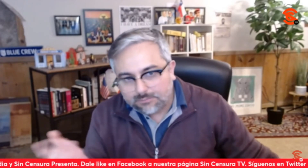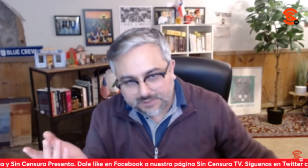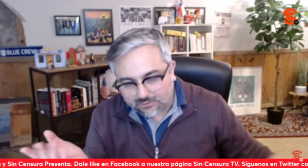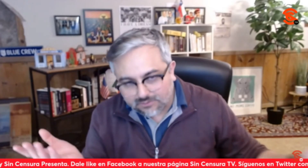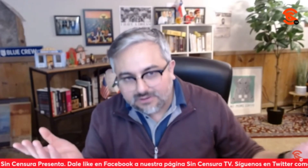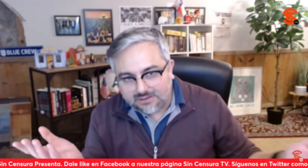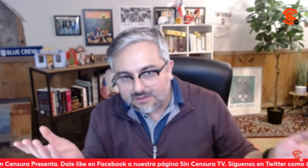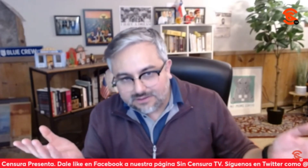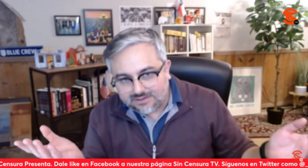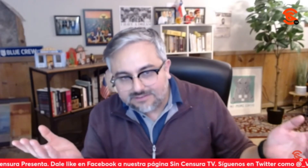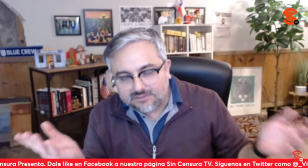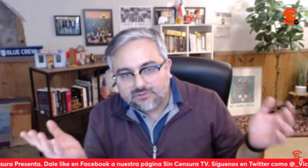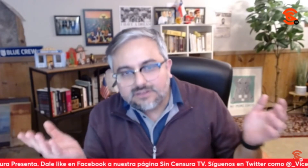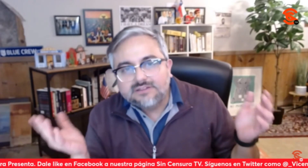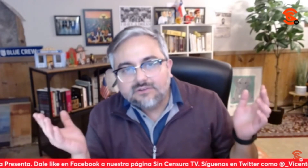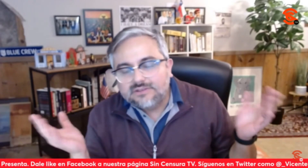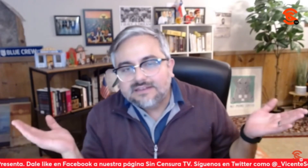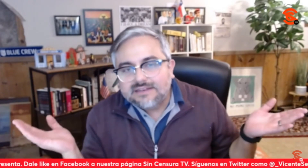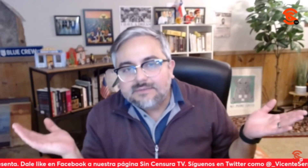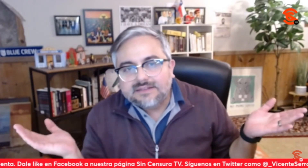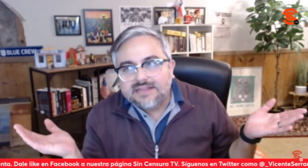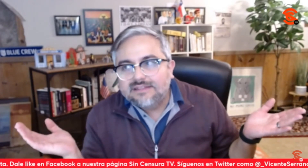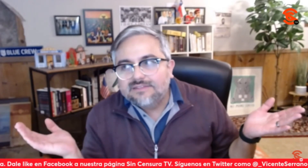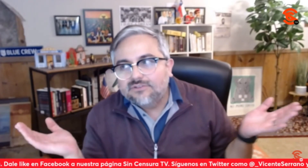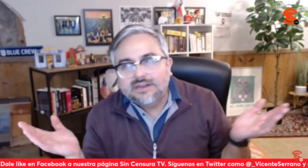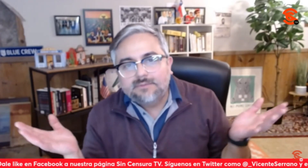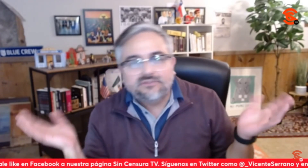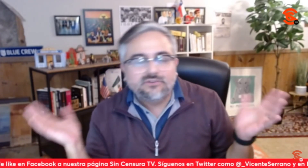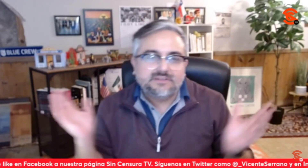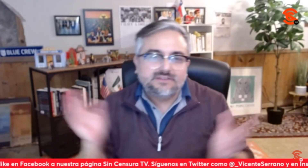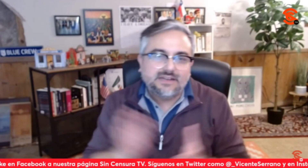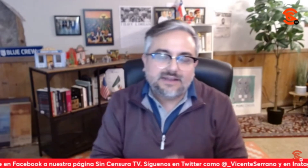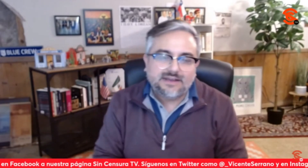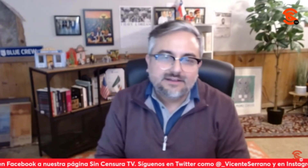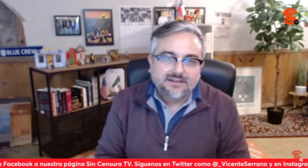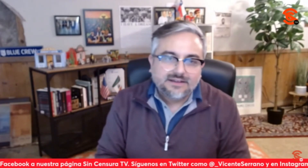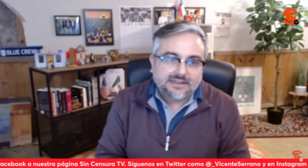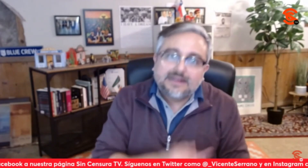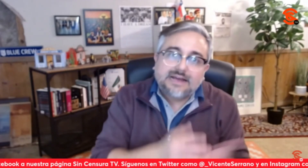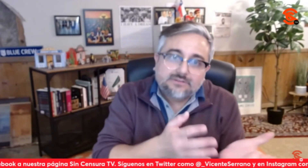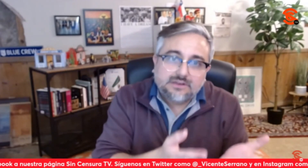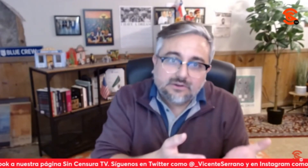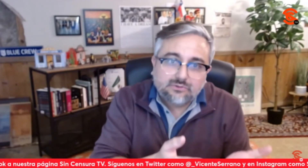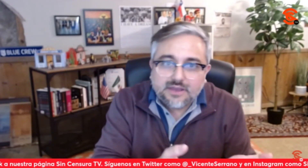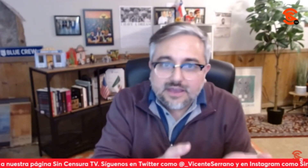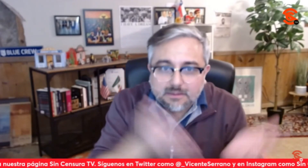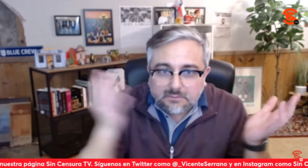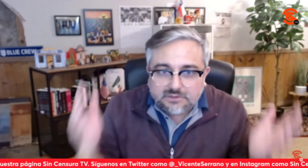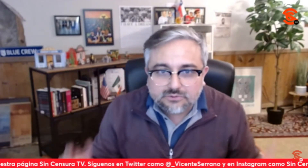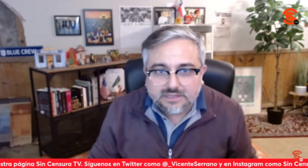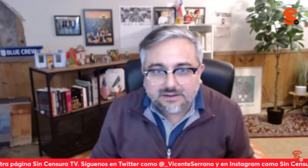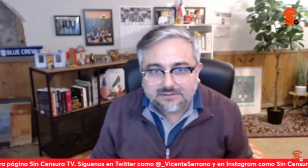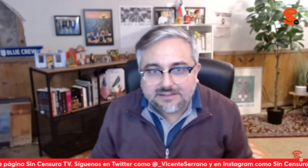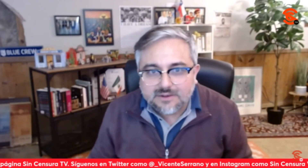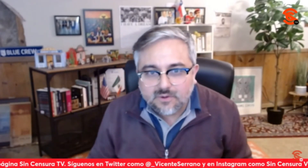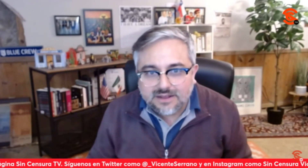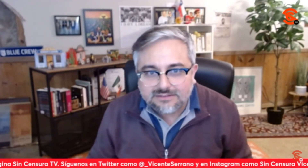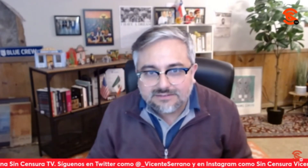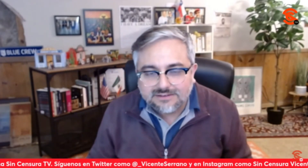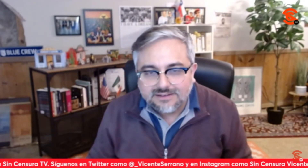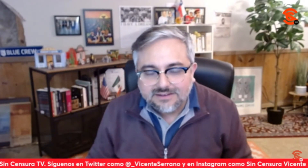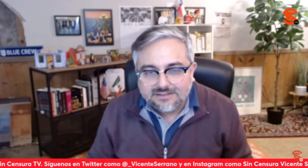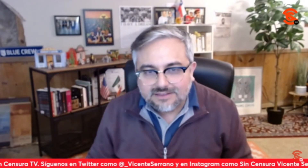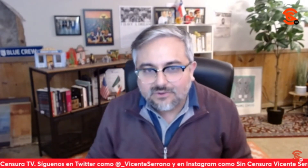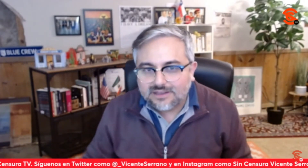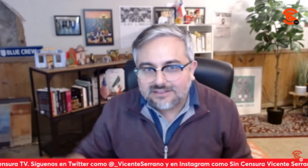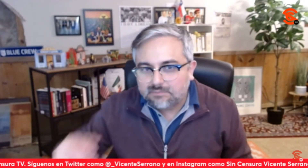proceso, pero en estricto sentido sí es en libertad. Eso de la prisión domiciliaria, en el caso de Lozoya ya vimos que es una